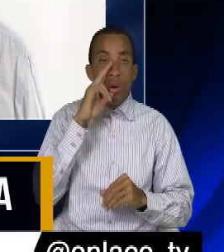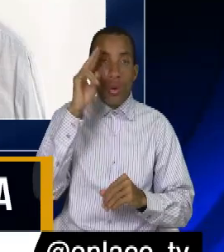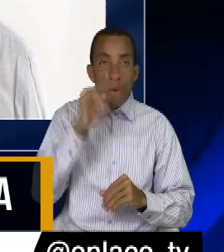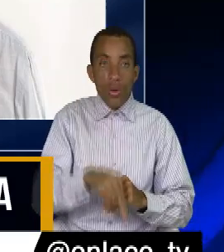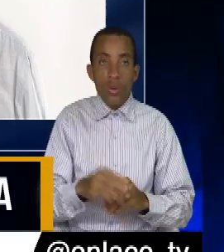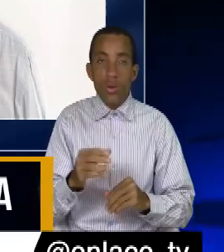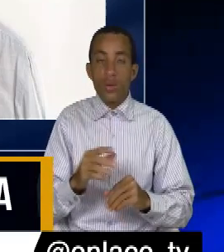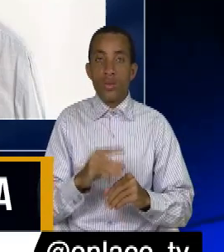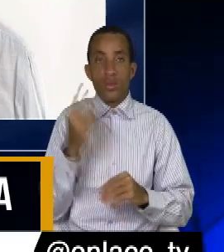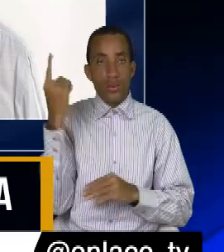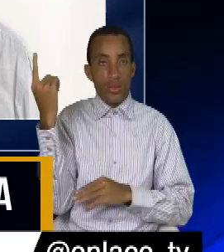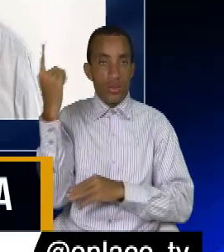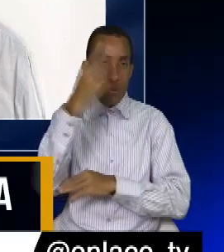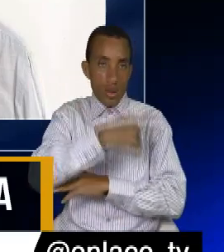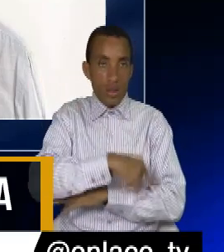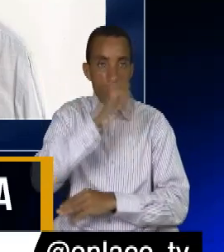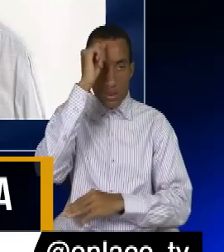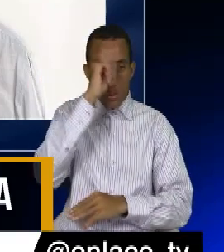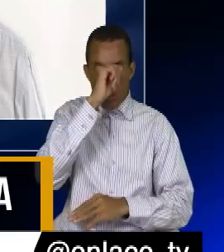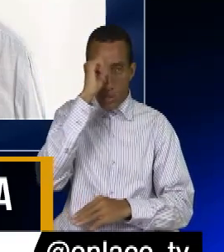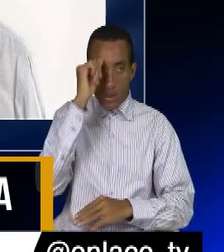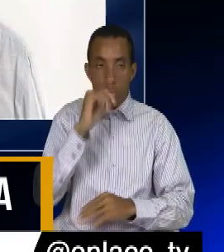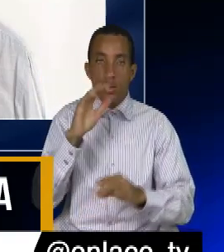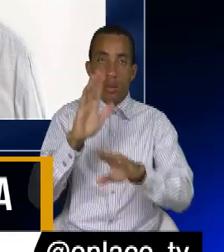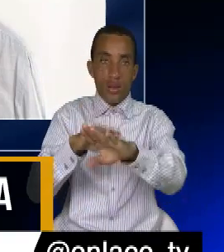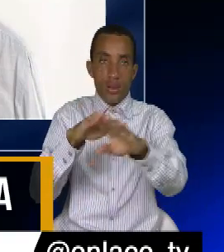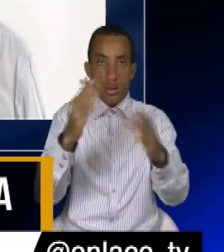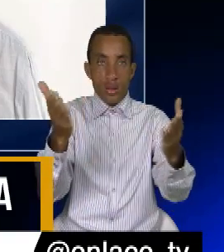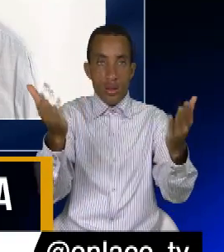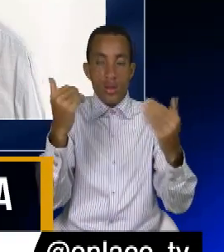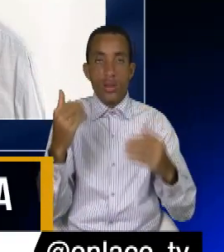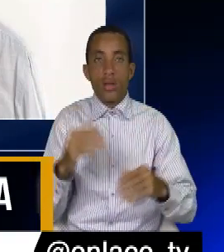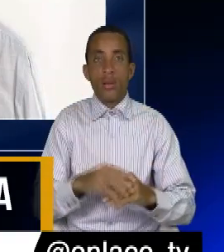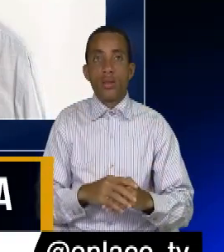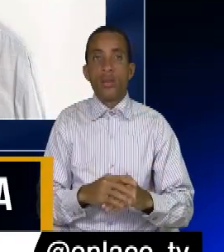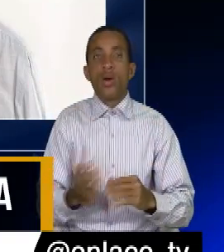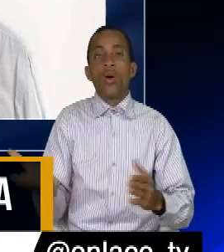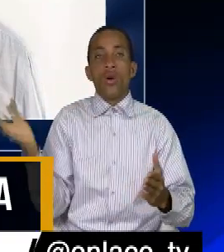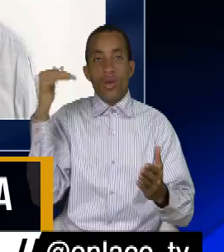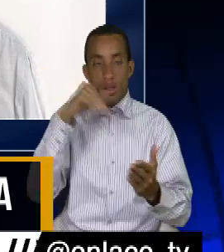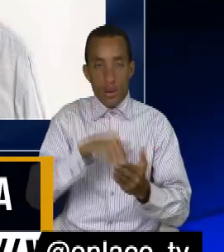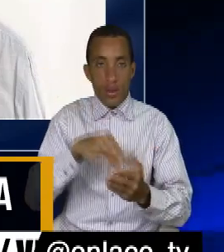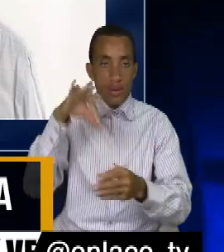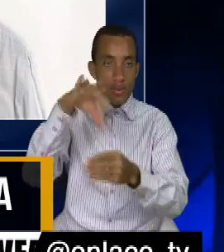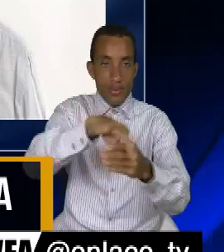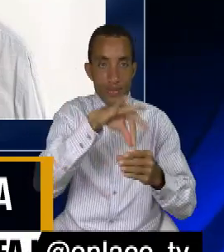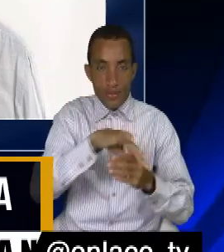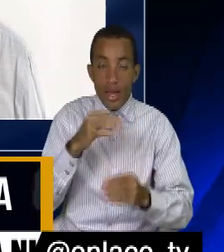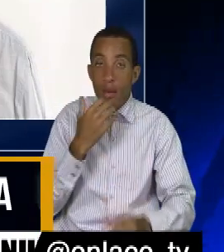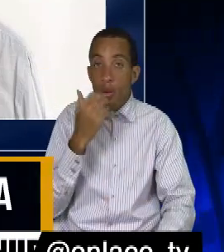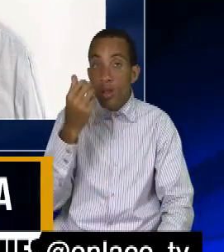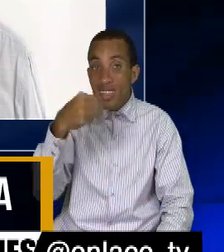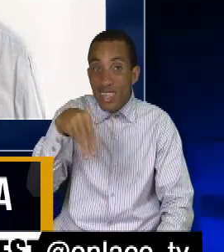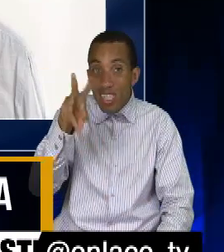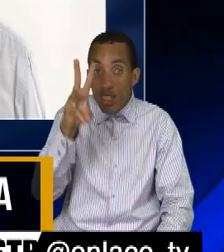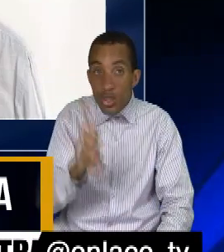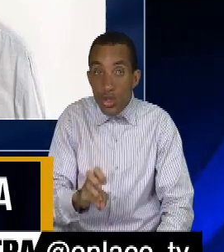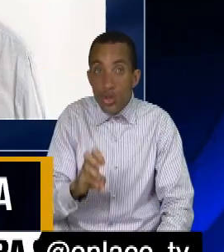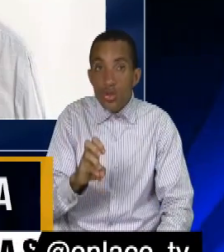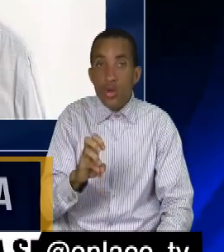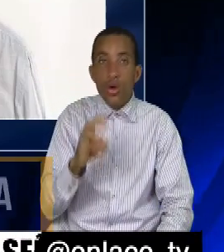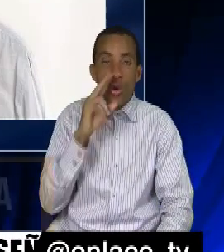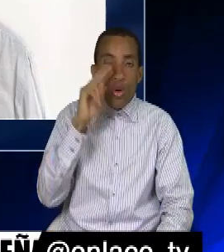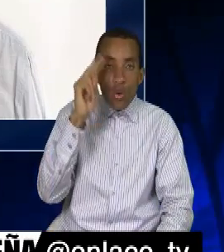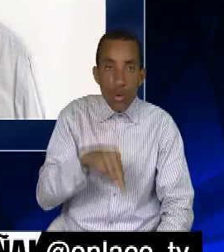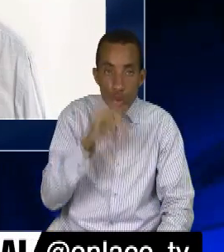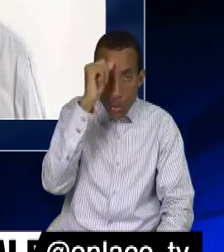un día domingo, que sería convocado para las elecciones, ustedes nos ayudan, entonces convocaremos elecciones, y el día 18 de junio es domingo, que es 1 mes exacto